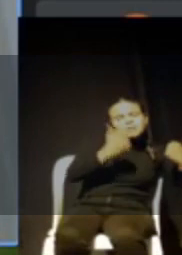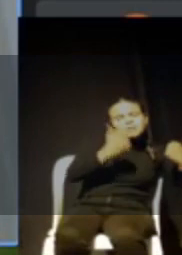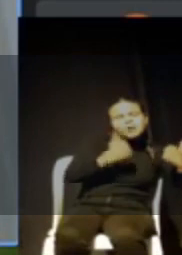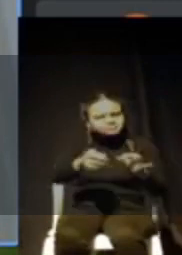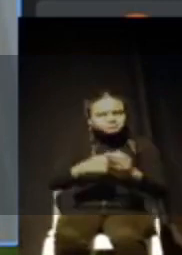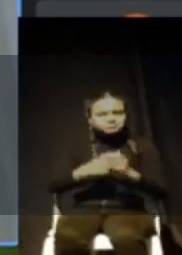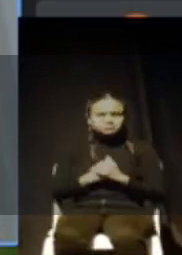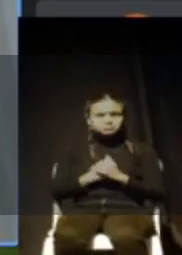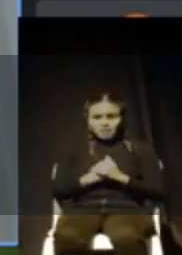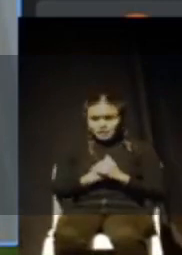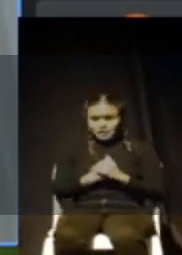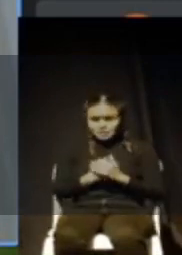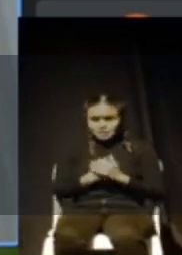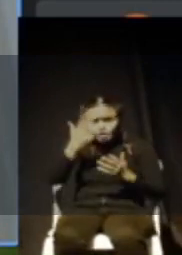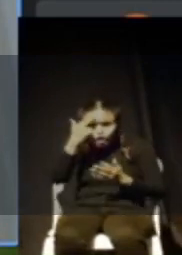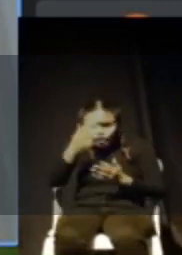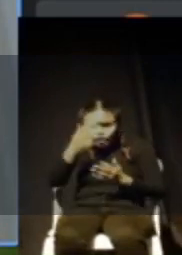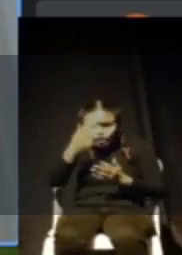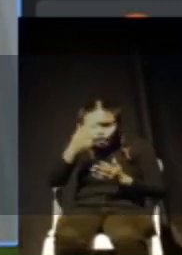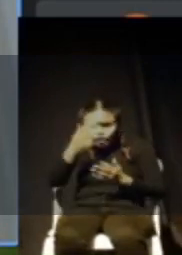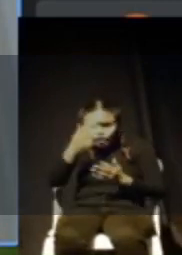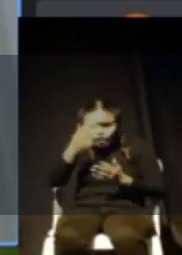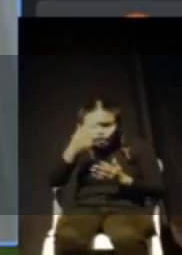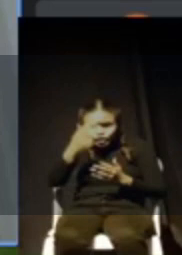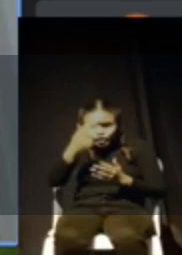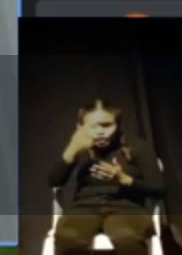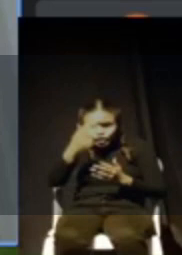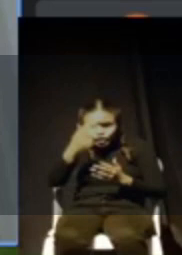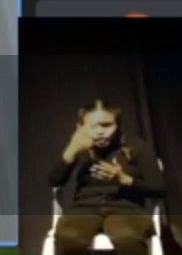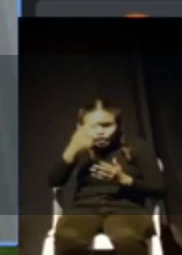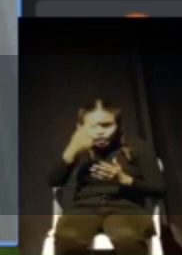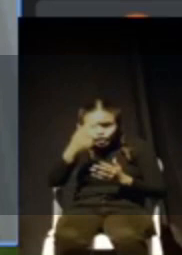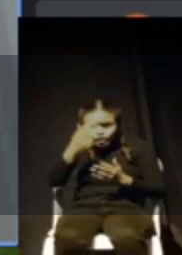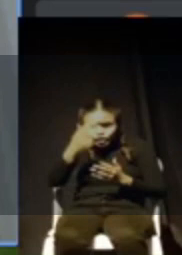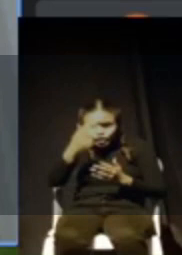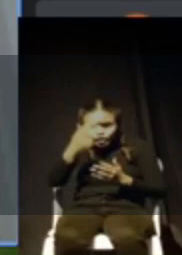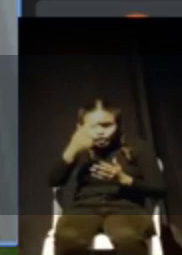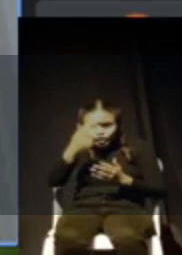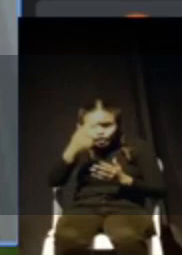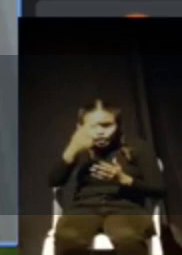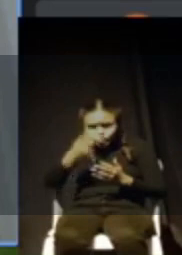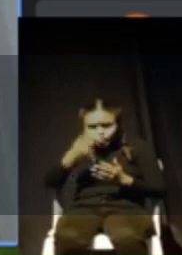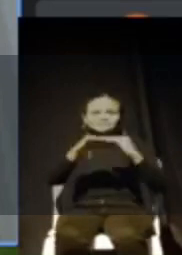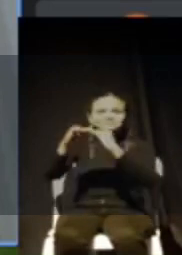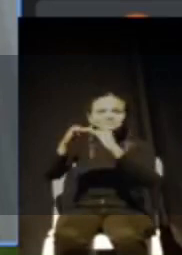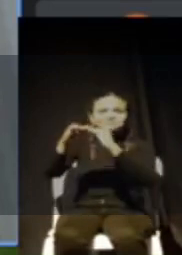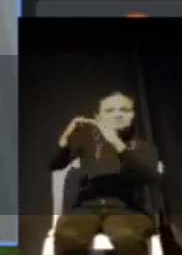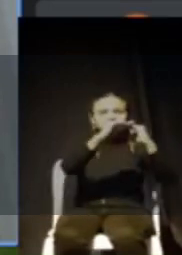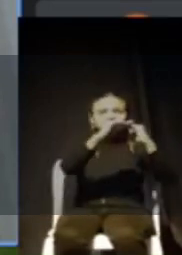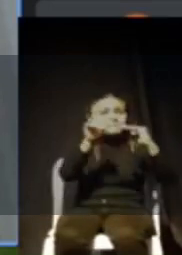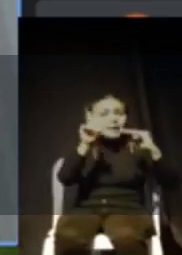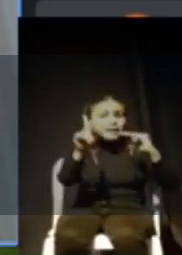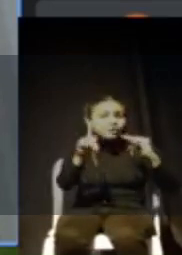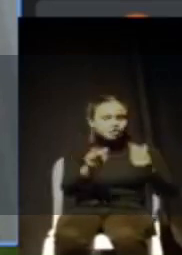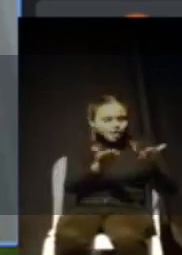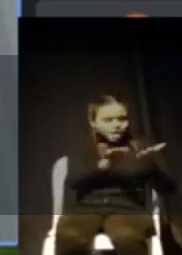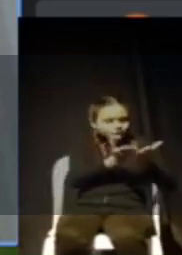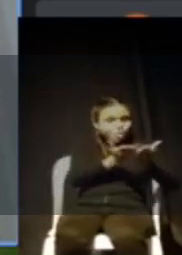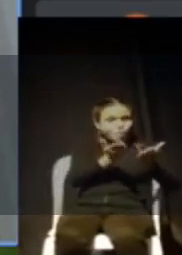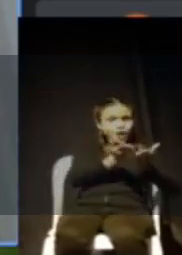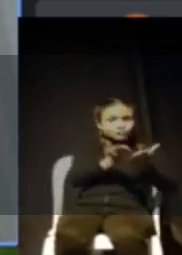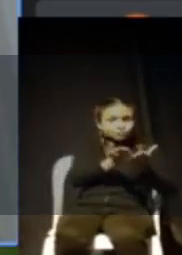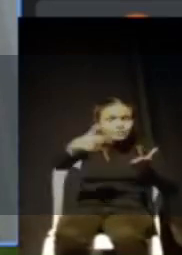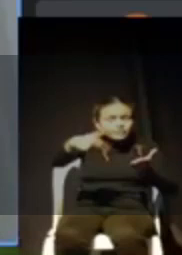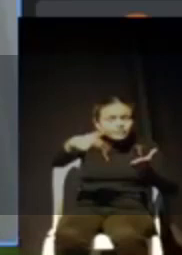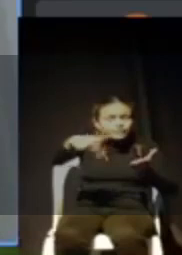En ese sentido, esta mirada presenta una crítica a las estructuras modernas, hegemónicas y endogámicas. Así, la educación es